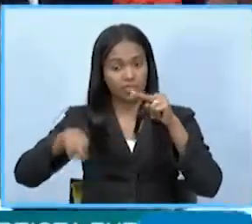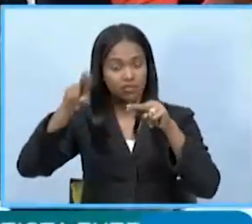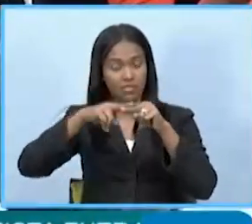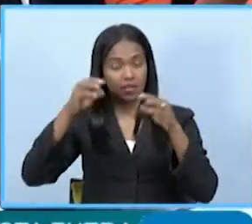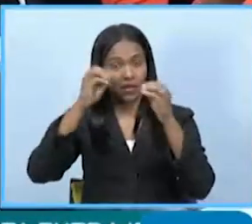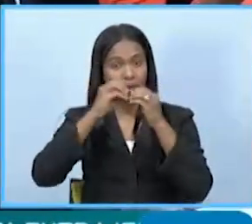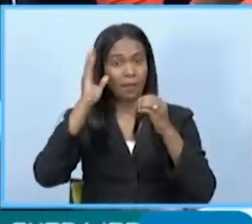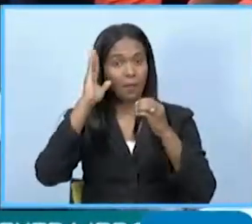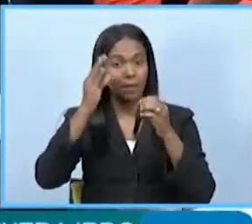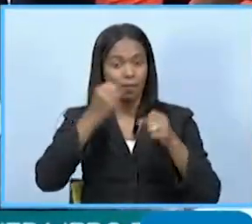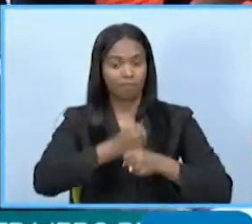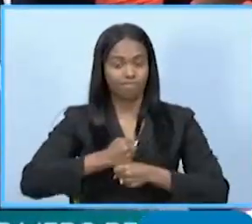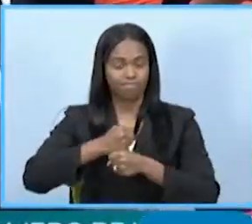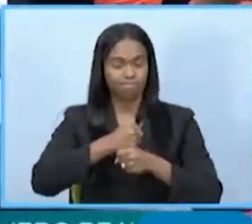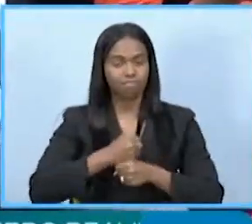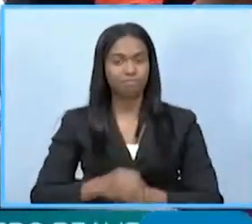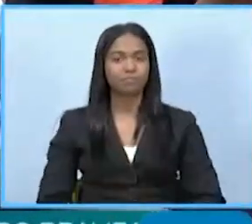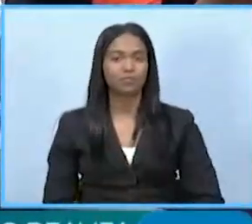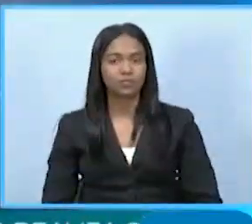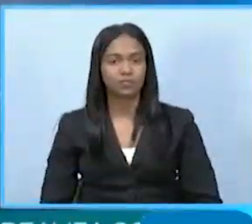incrementará la seguridad.